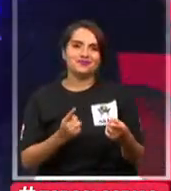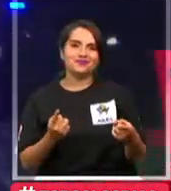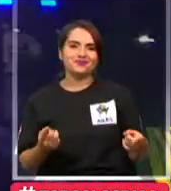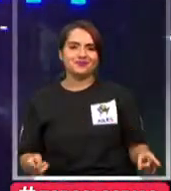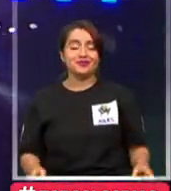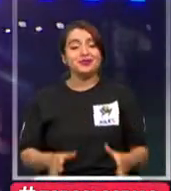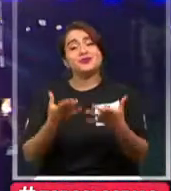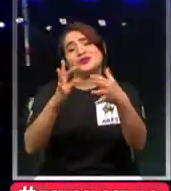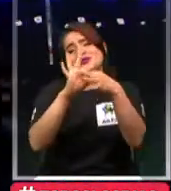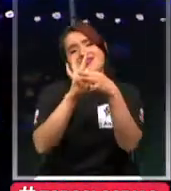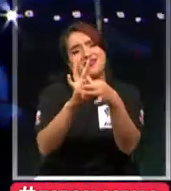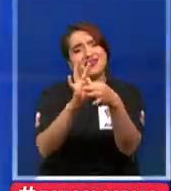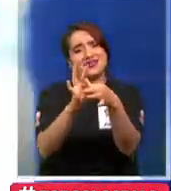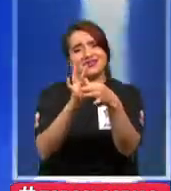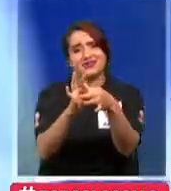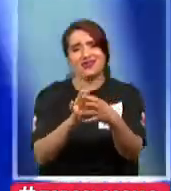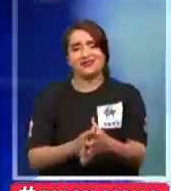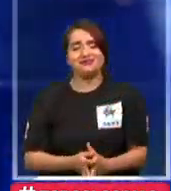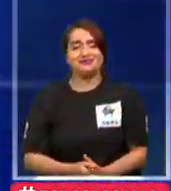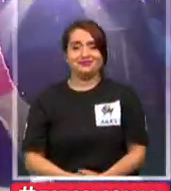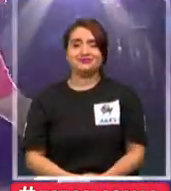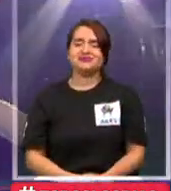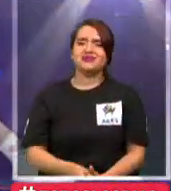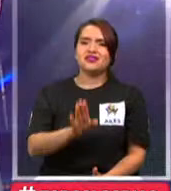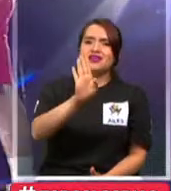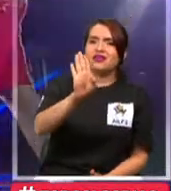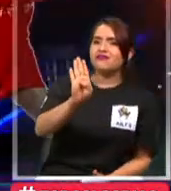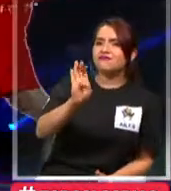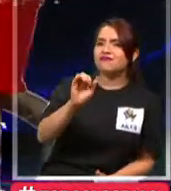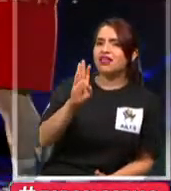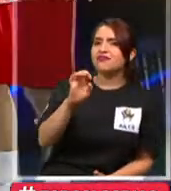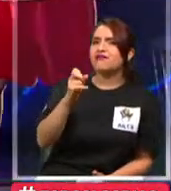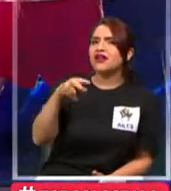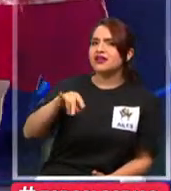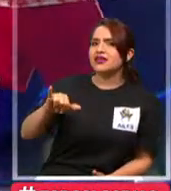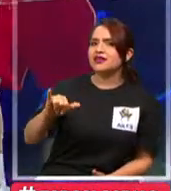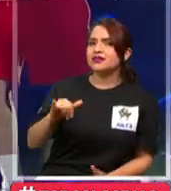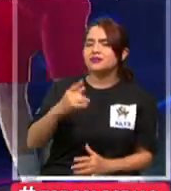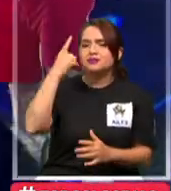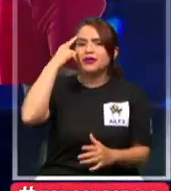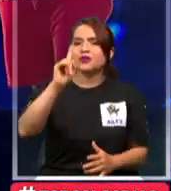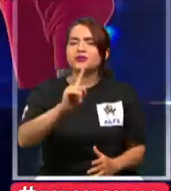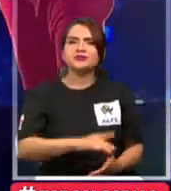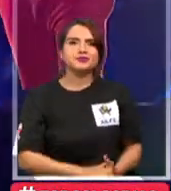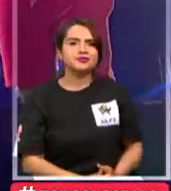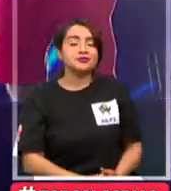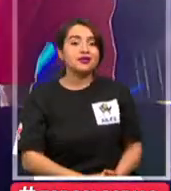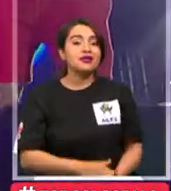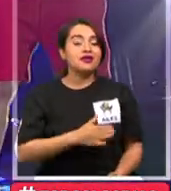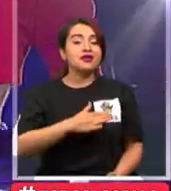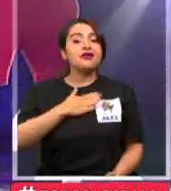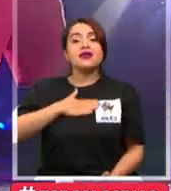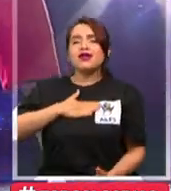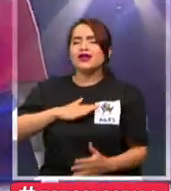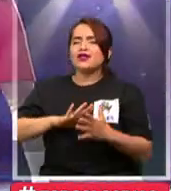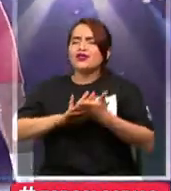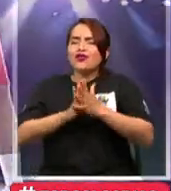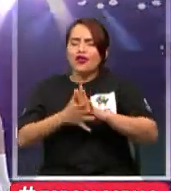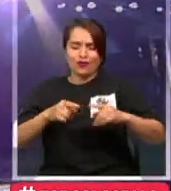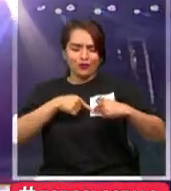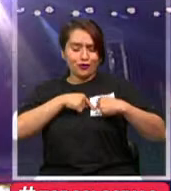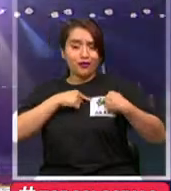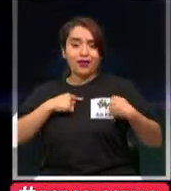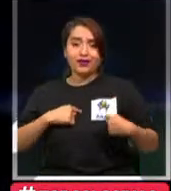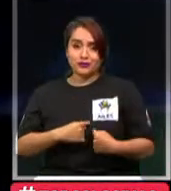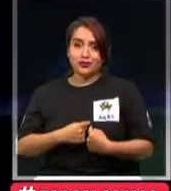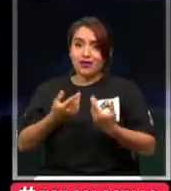ey, ey, ey. Muchas gracias. Bad Bunny, pero... Quiero, de todo corazón,